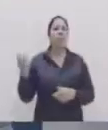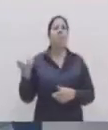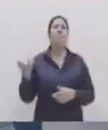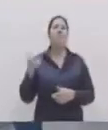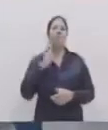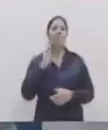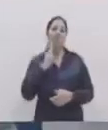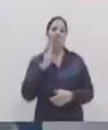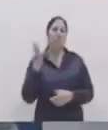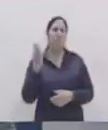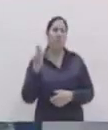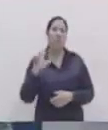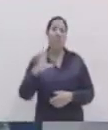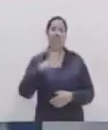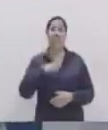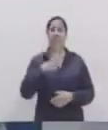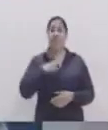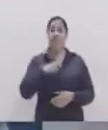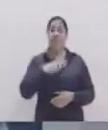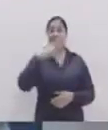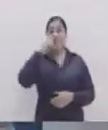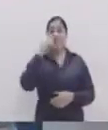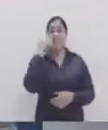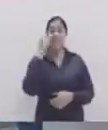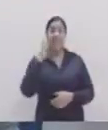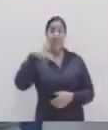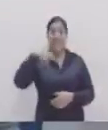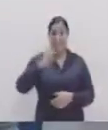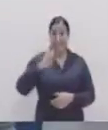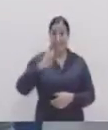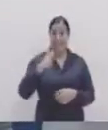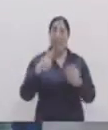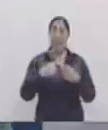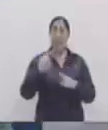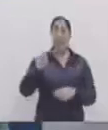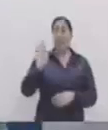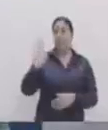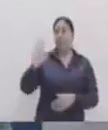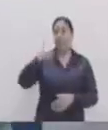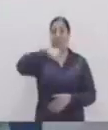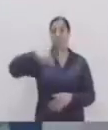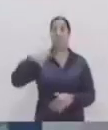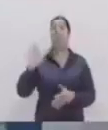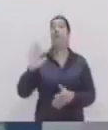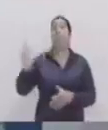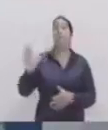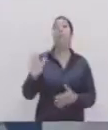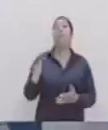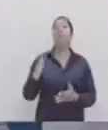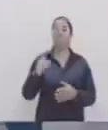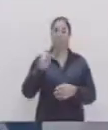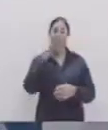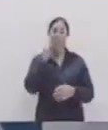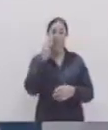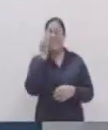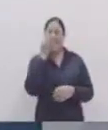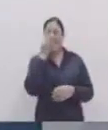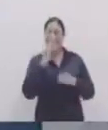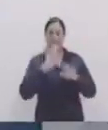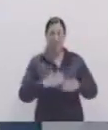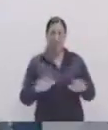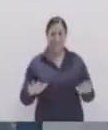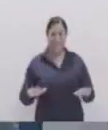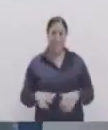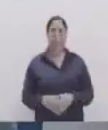Tiene. Tiene, muy bien, está conjugada. Sabemos que el sujeto es la niña, ¿verdad? Claro. Está en tercera persona. Ahora con